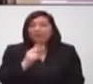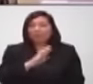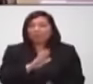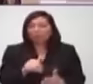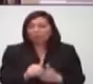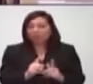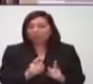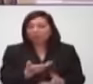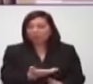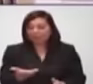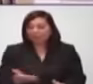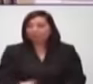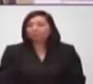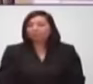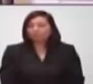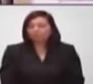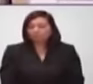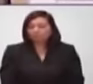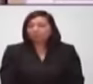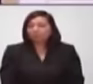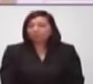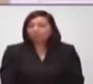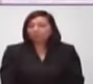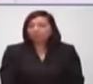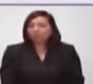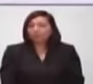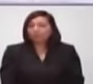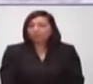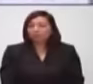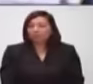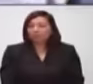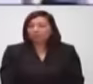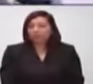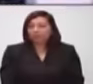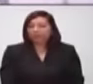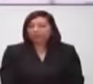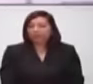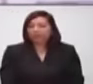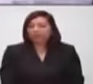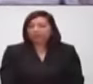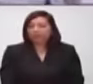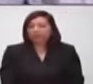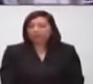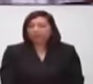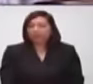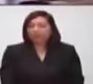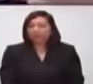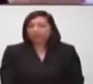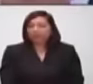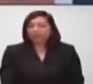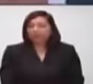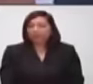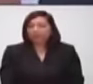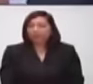todos, a las preguntas hechas por todos ustedes. Sí, congresista. Gracias, presidente. Y por su intermedio,